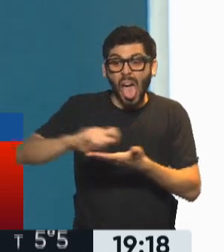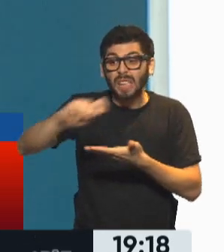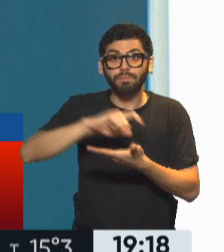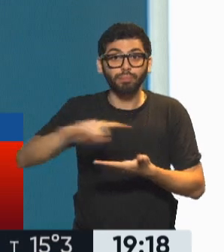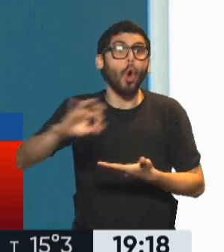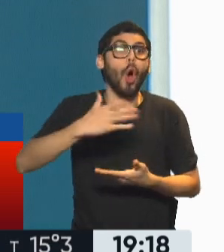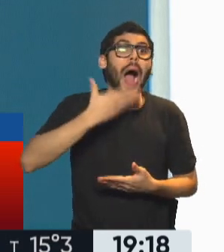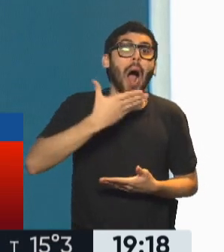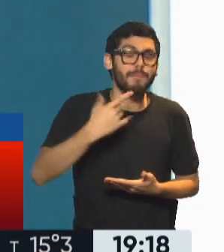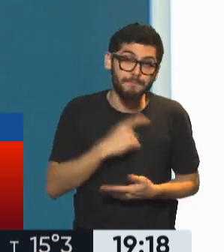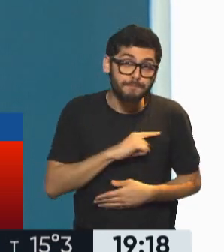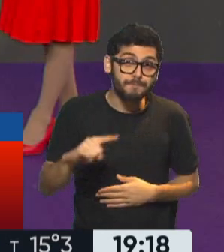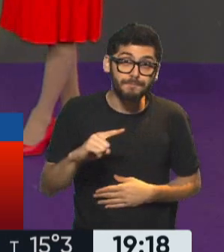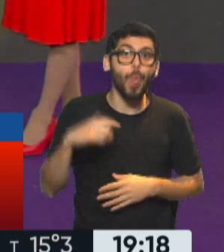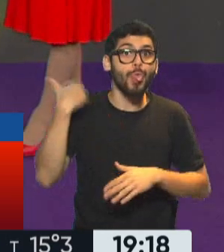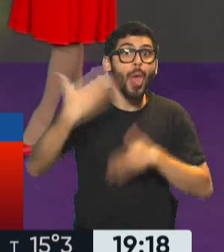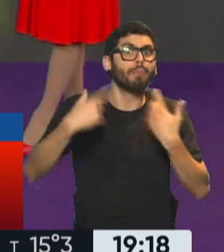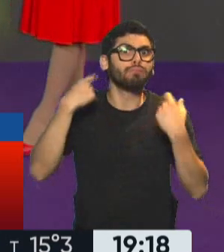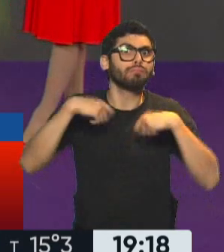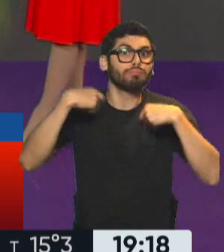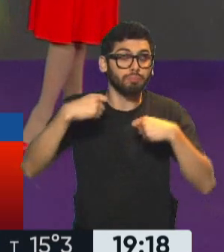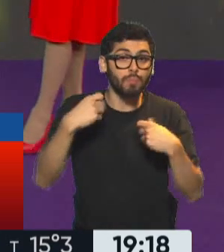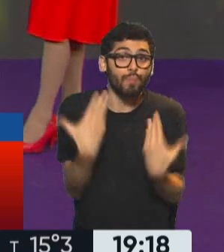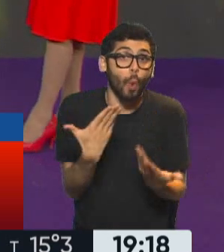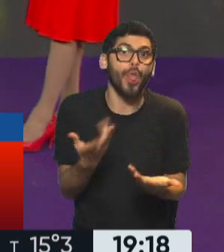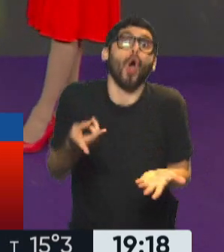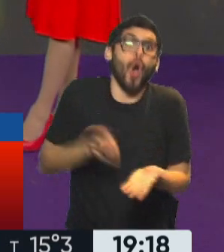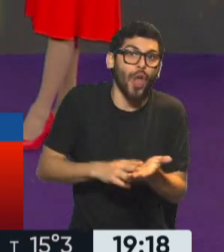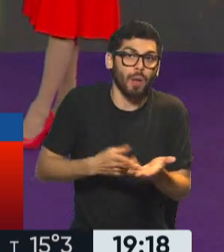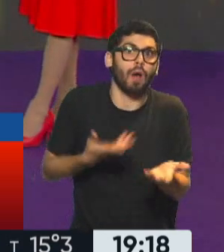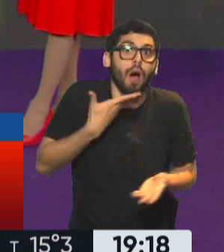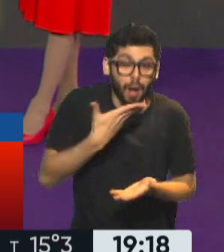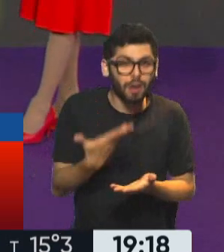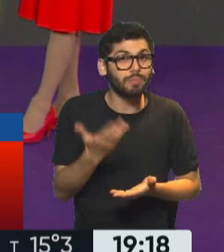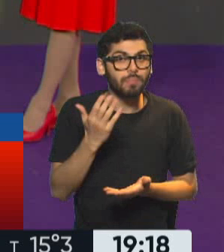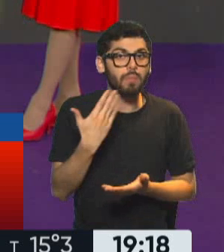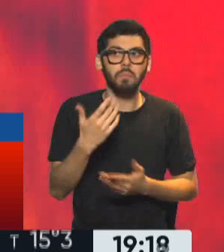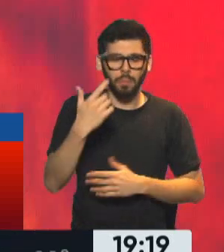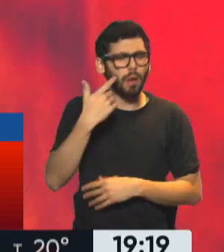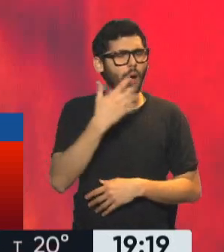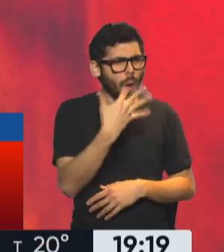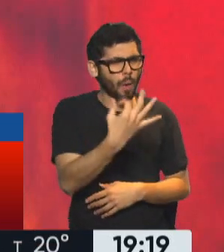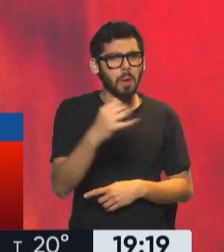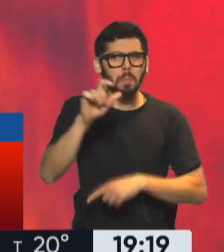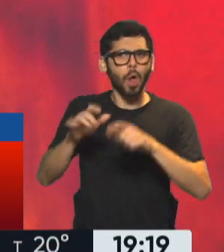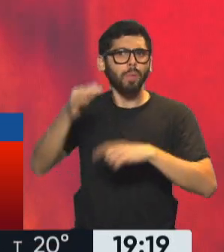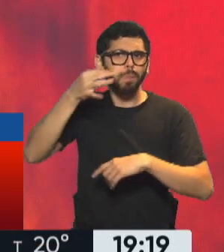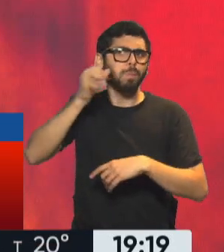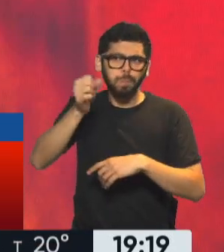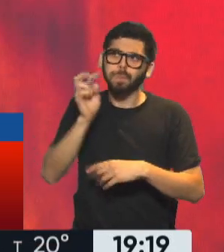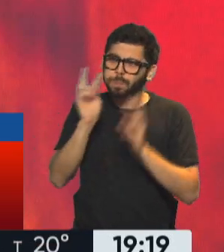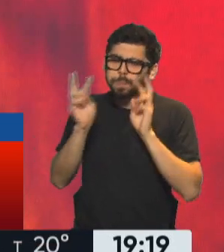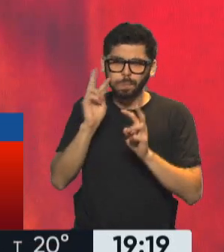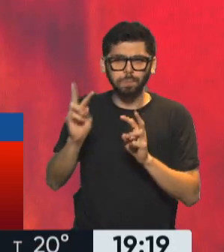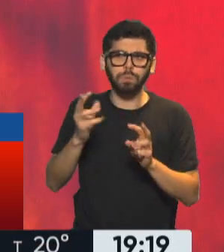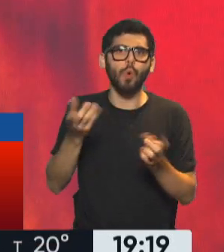el habla o la escritura. Sí, hay casos conocidos a propósito de eso, de personas que han dado testimonio sobre este pasaje particular como el que usted